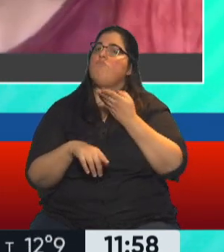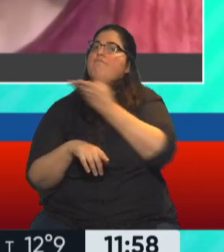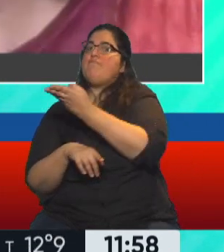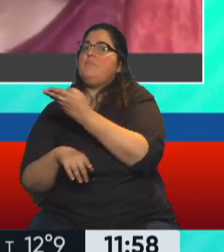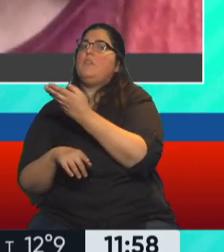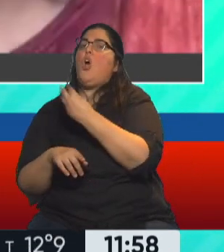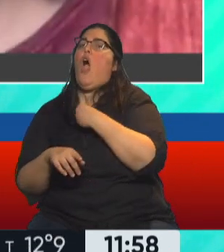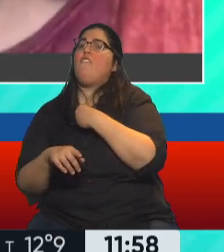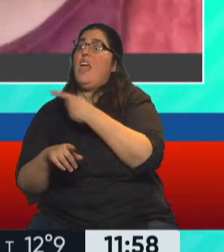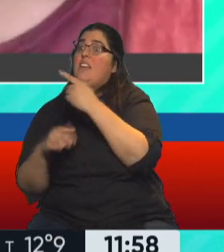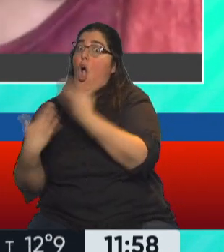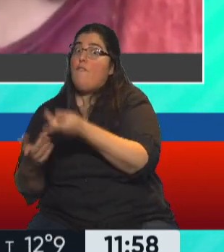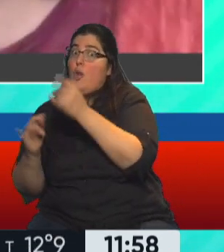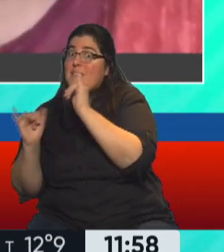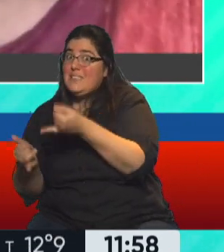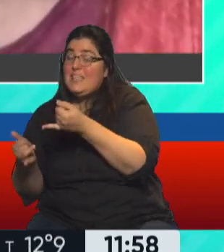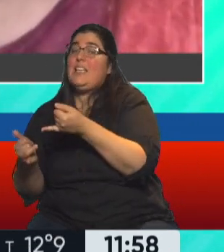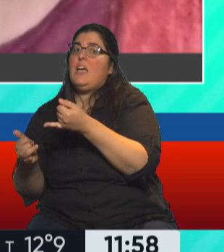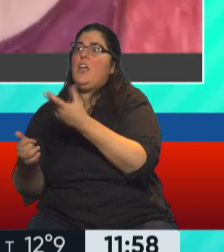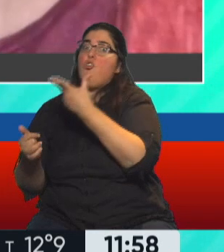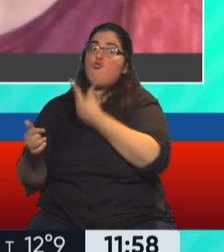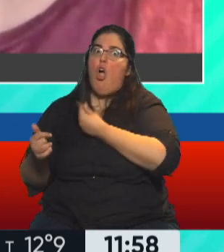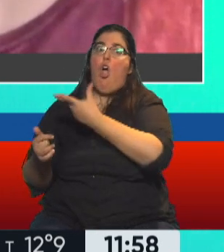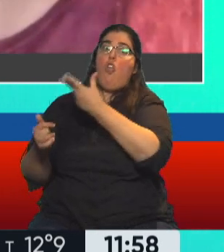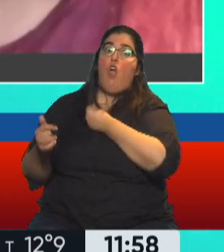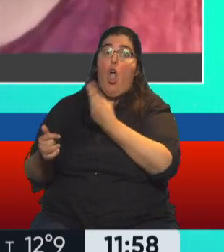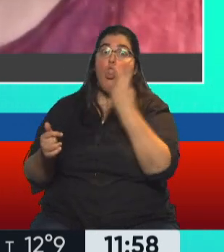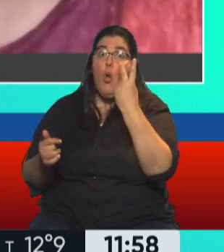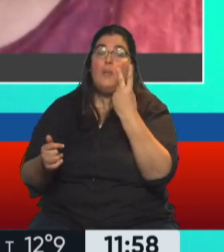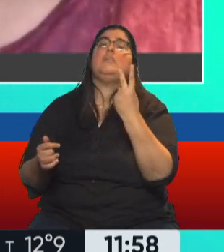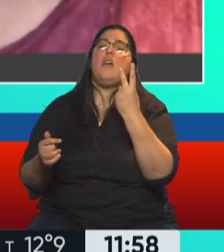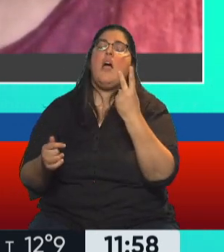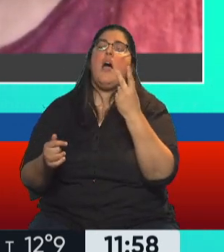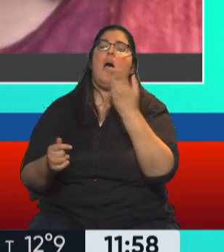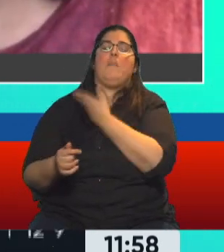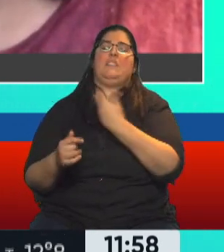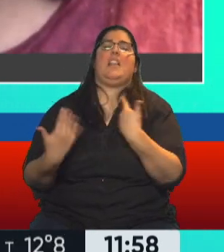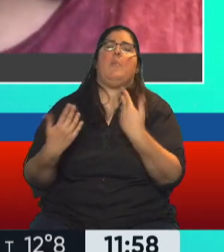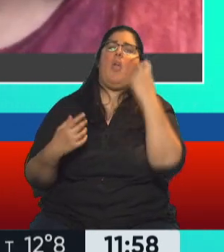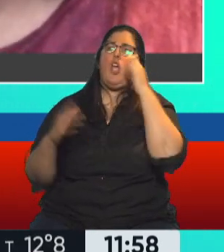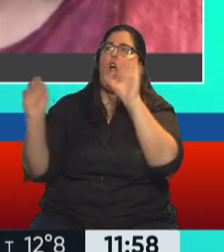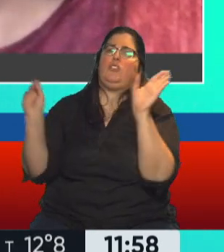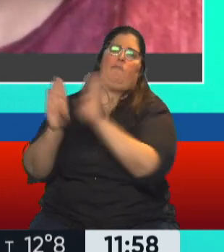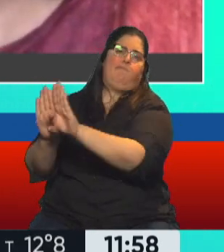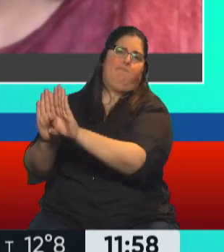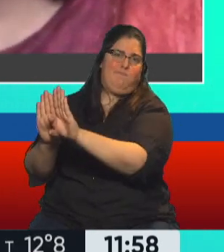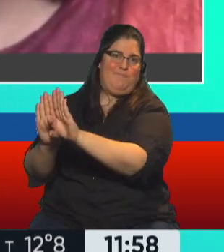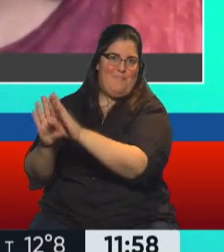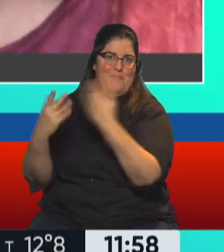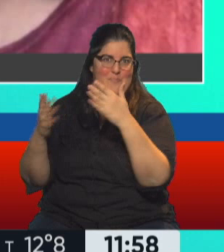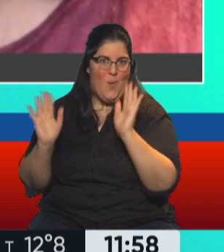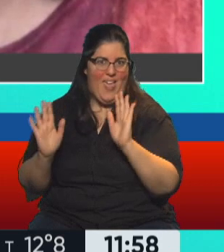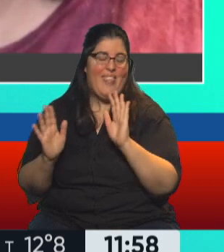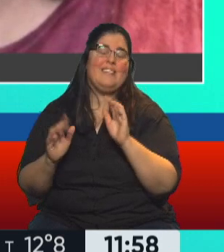rechazan 2 veces, un gabinete, el presidente podría cerrar eventualmente el Congreso. Nosotros tenemos que ver lo que